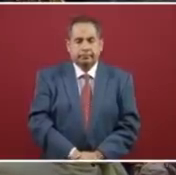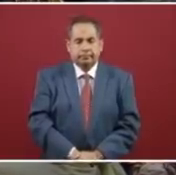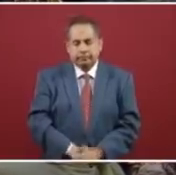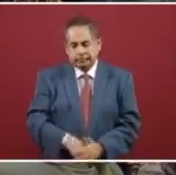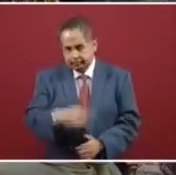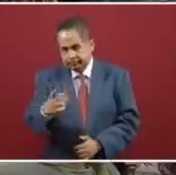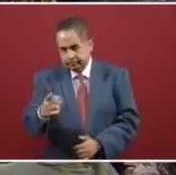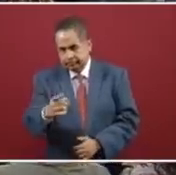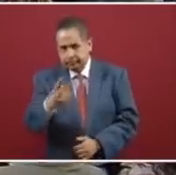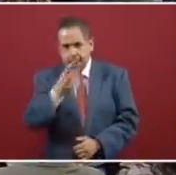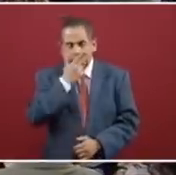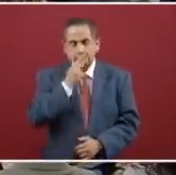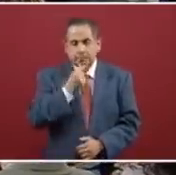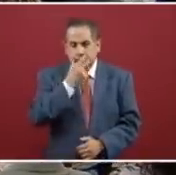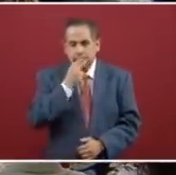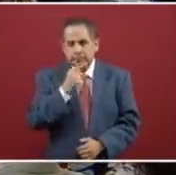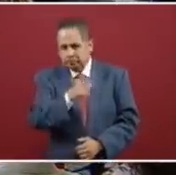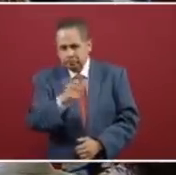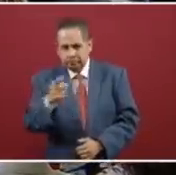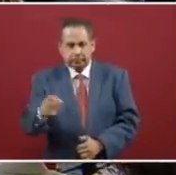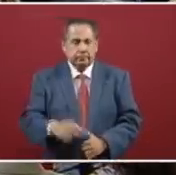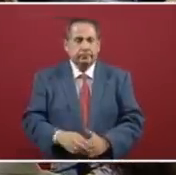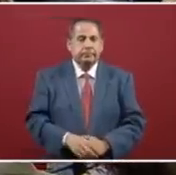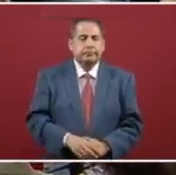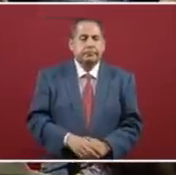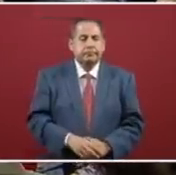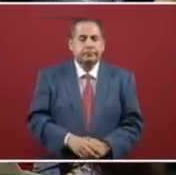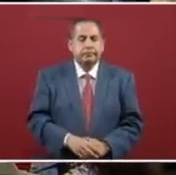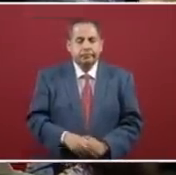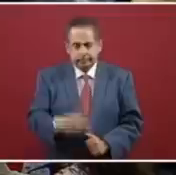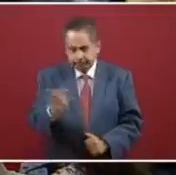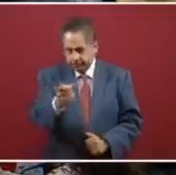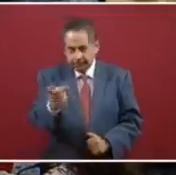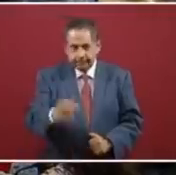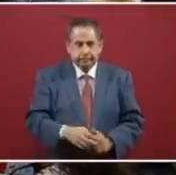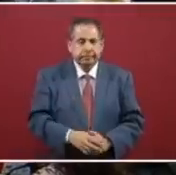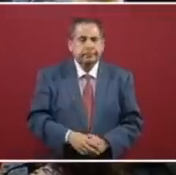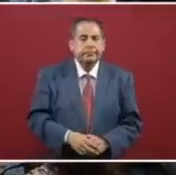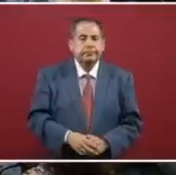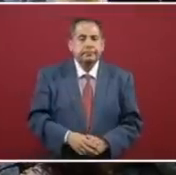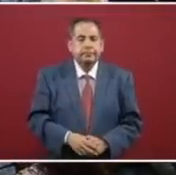a dos hombres pesos